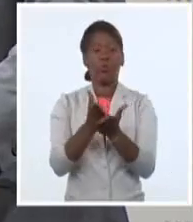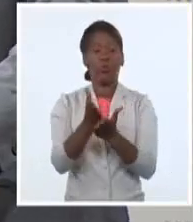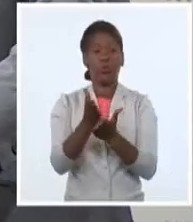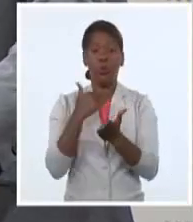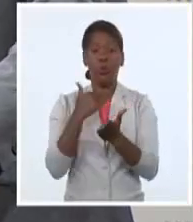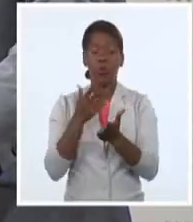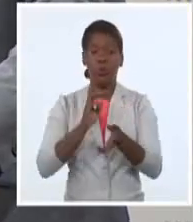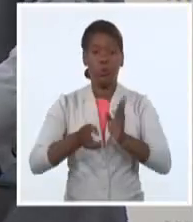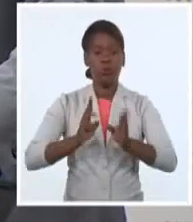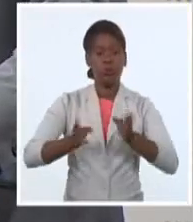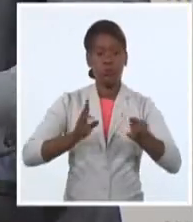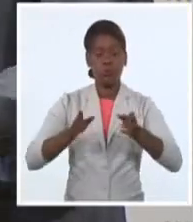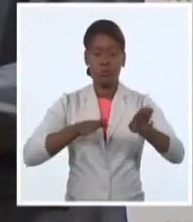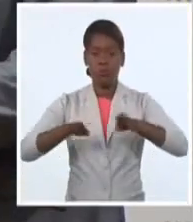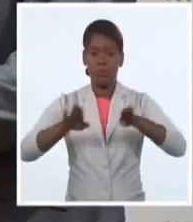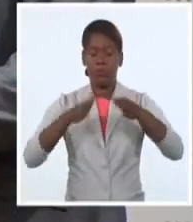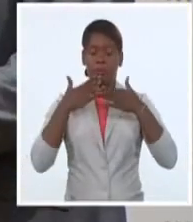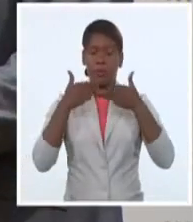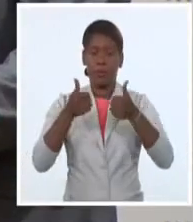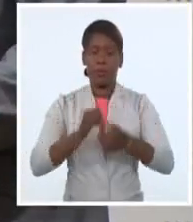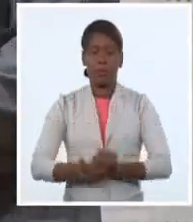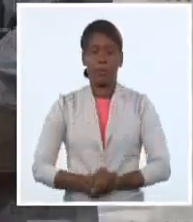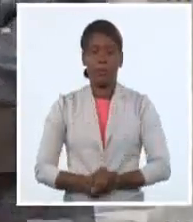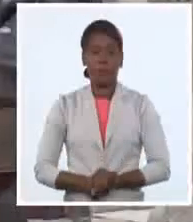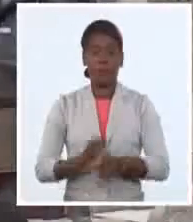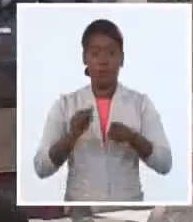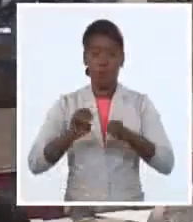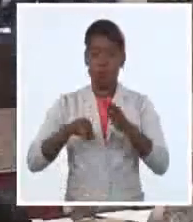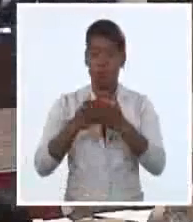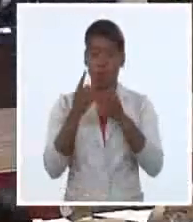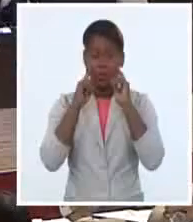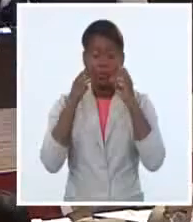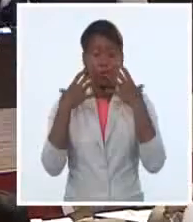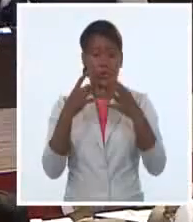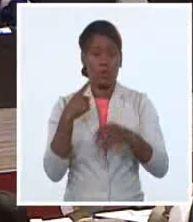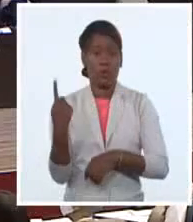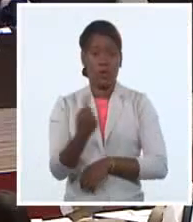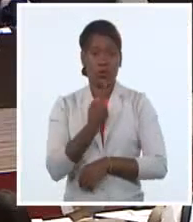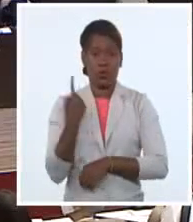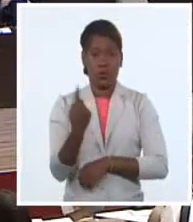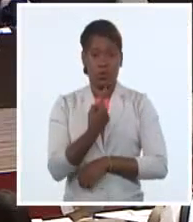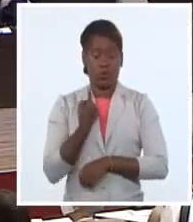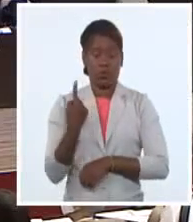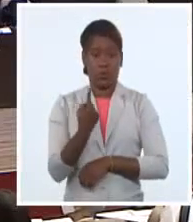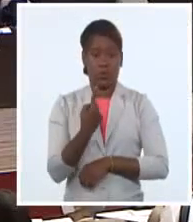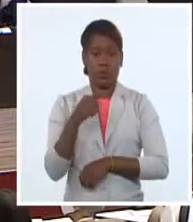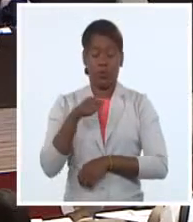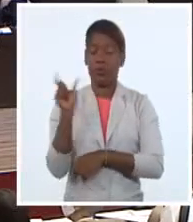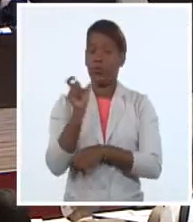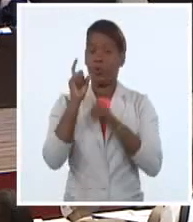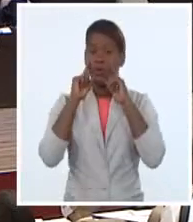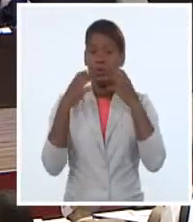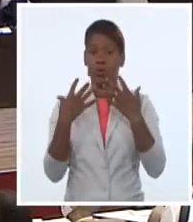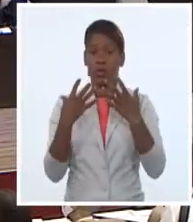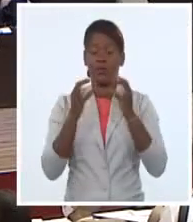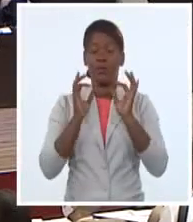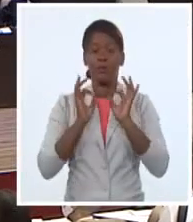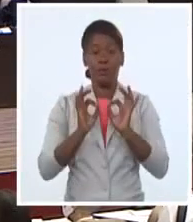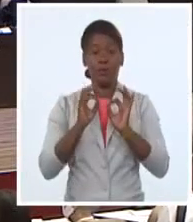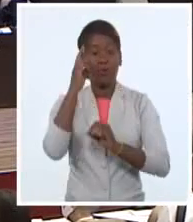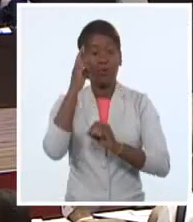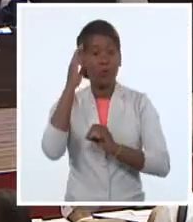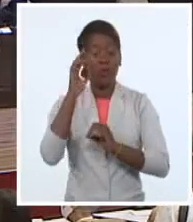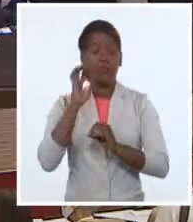principales esfuerzos. Lo hago un día de especial significación para todos los cubanos, aquel en que desapareció el leal